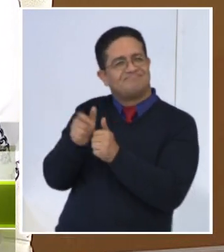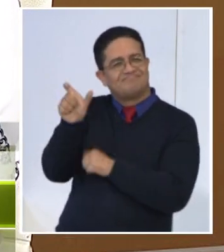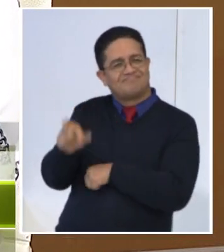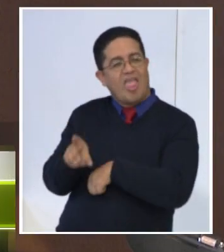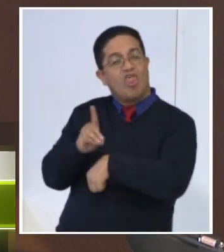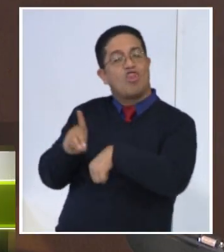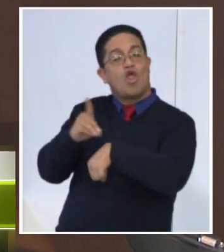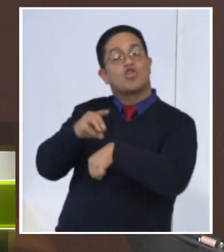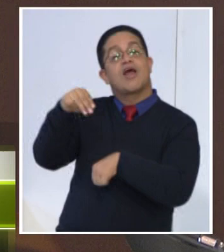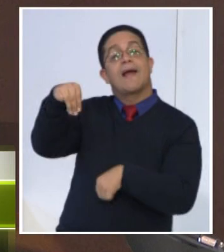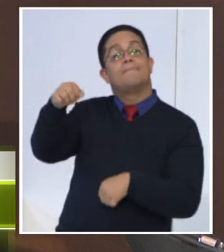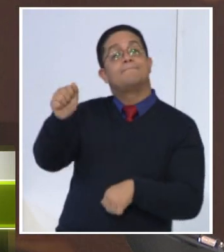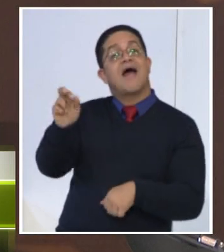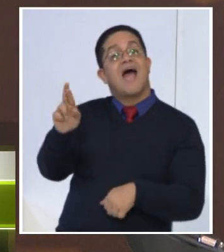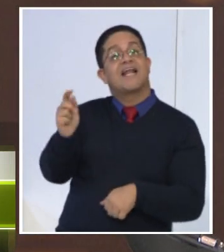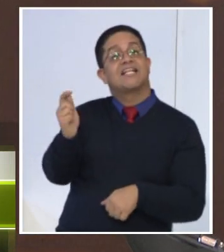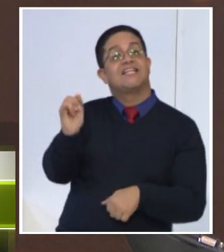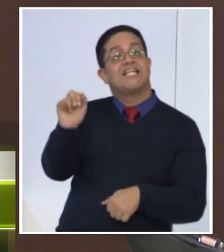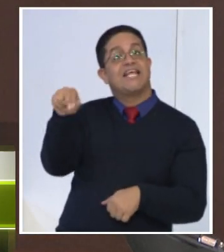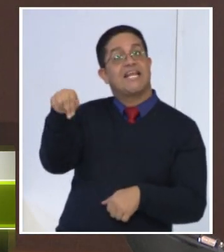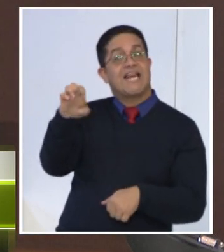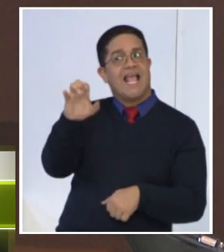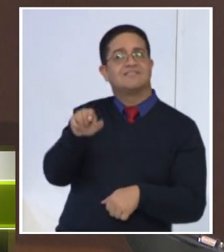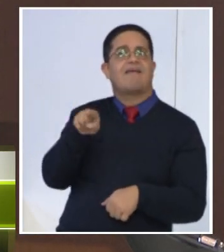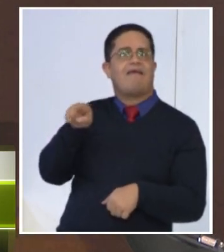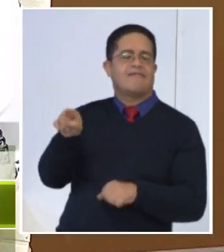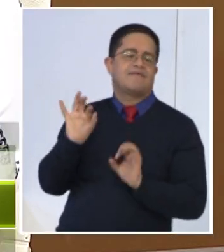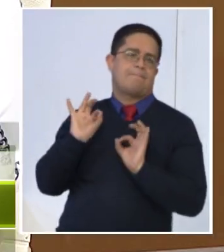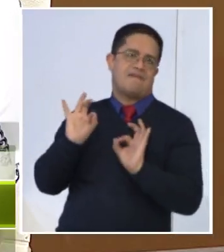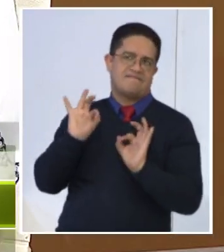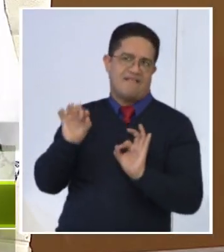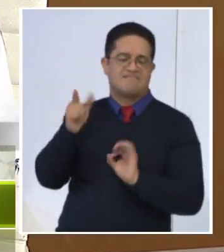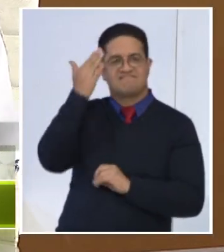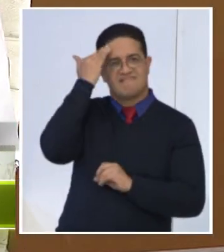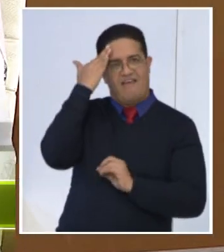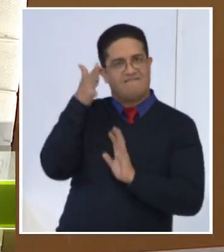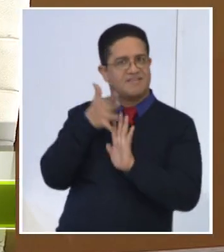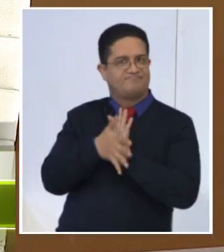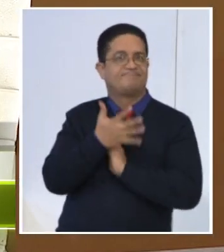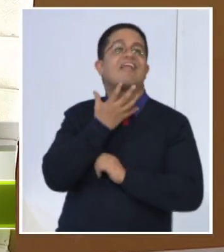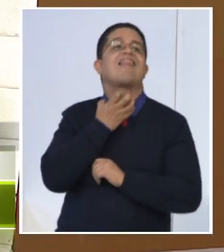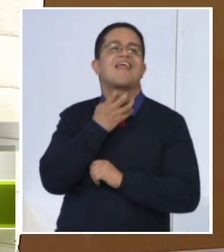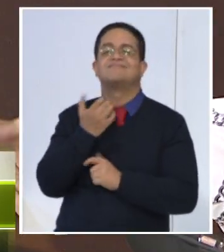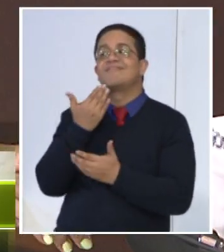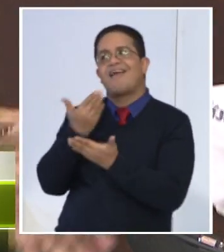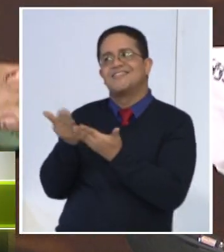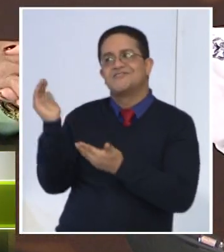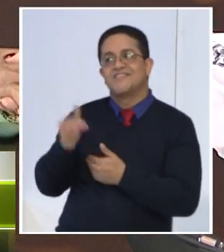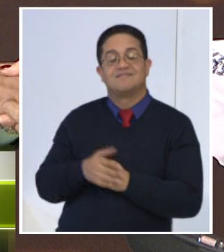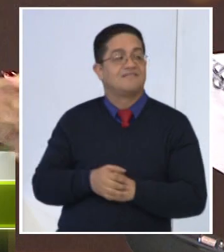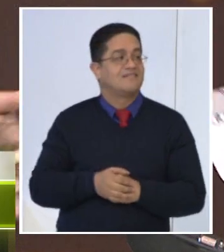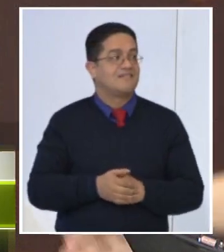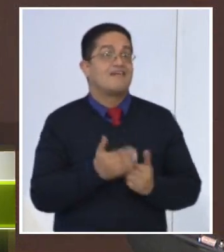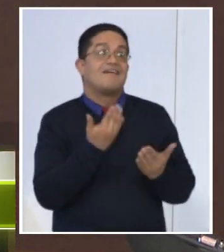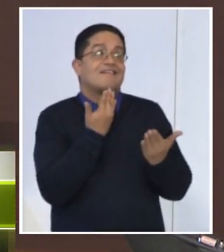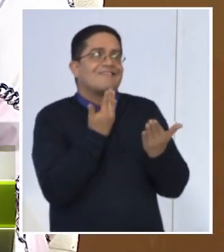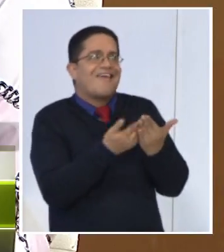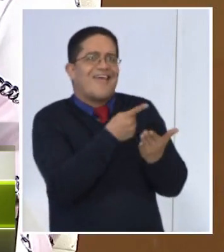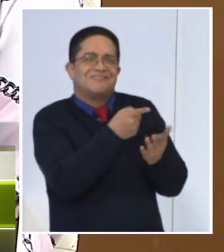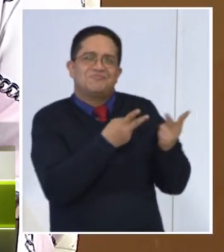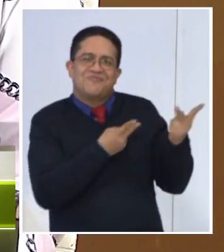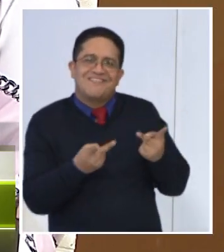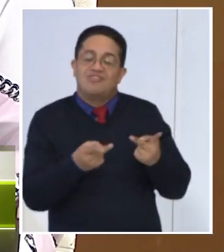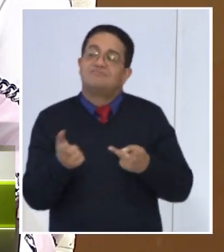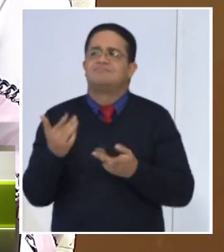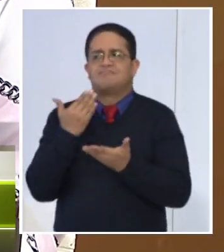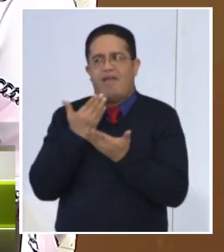doctora Mayra Martínez, entre sus especialidades está alergología. Gracias por acompañarnos, bienvenida. Gracias, Daniela, por tu invitación. Gracias